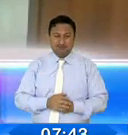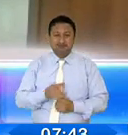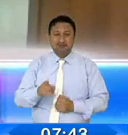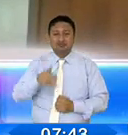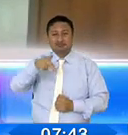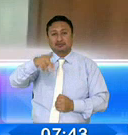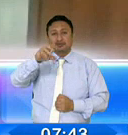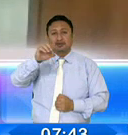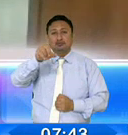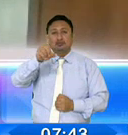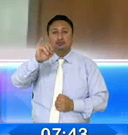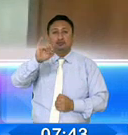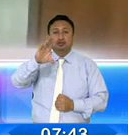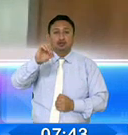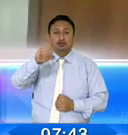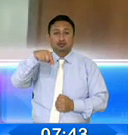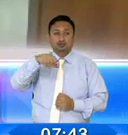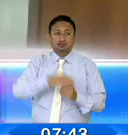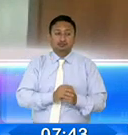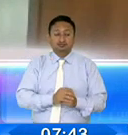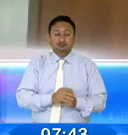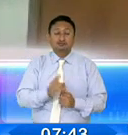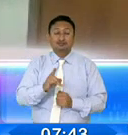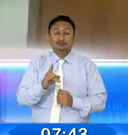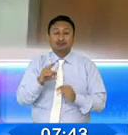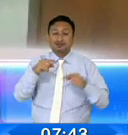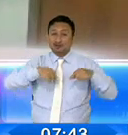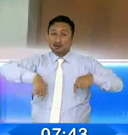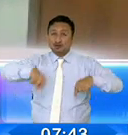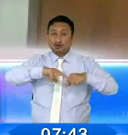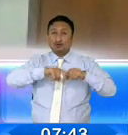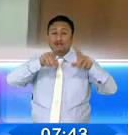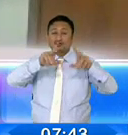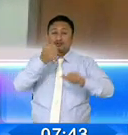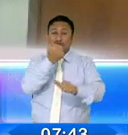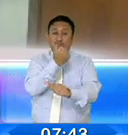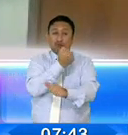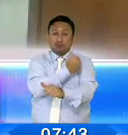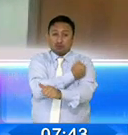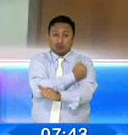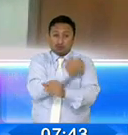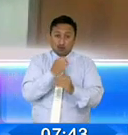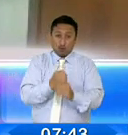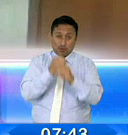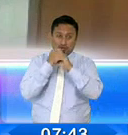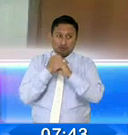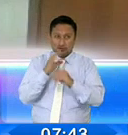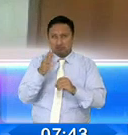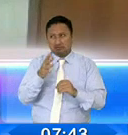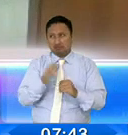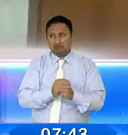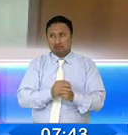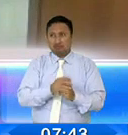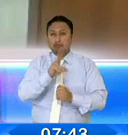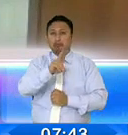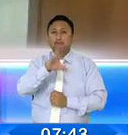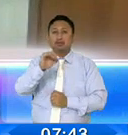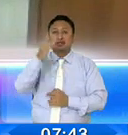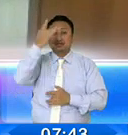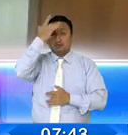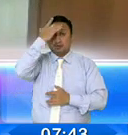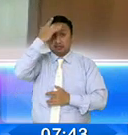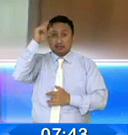poliomielitis, difteria, tétanos, todas las vacunas obligatorias que son más o menos para 20 enfermedades, es muy